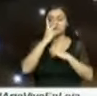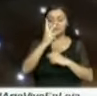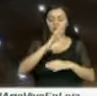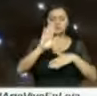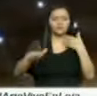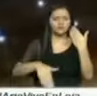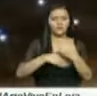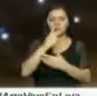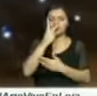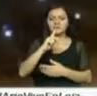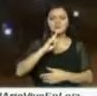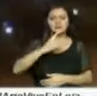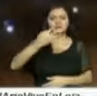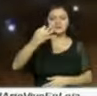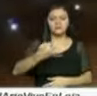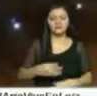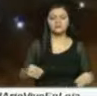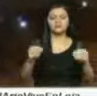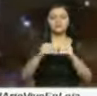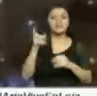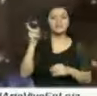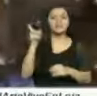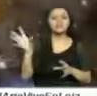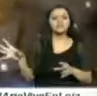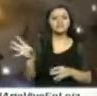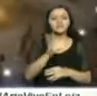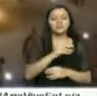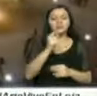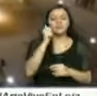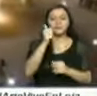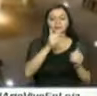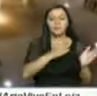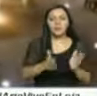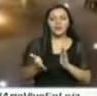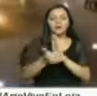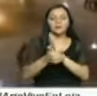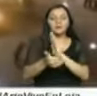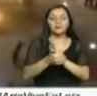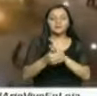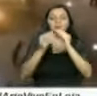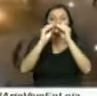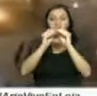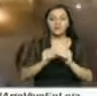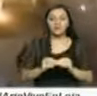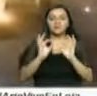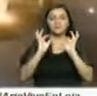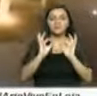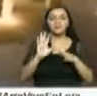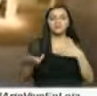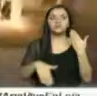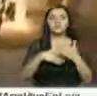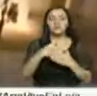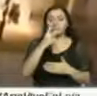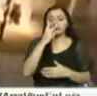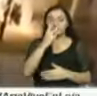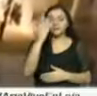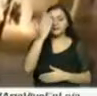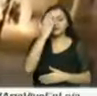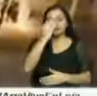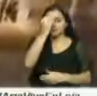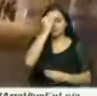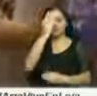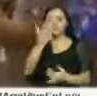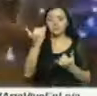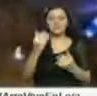total seriedad la necesidad de capacitación y formación, señala una nota informativa